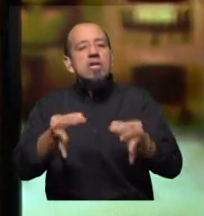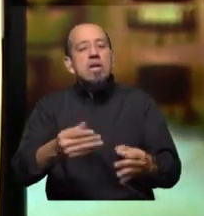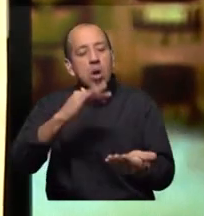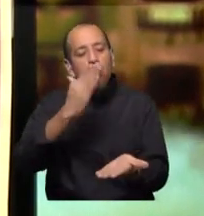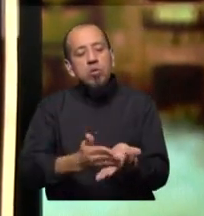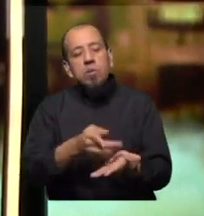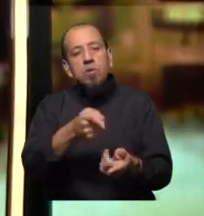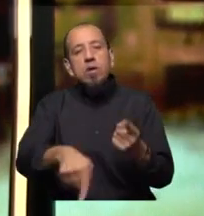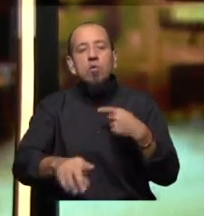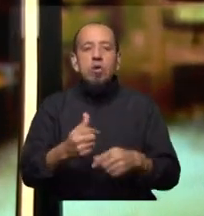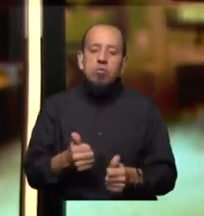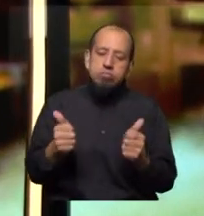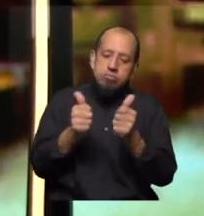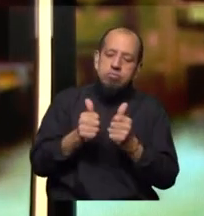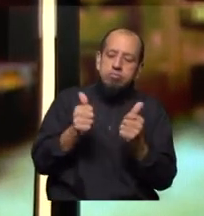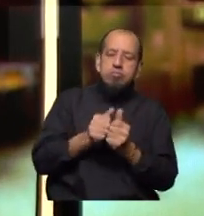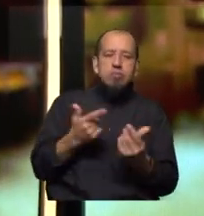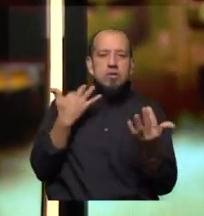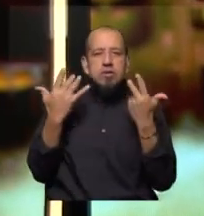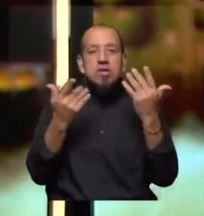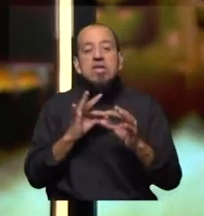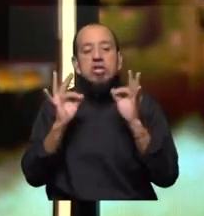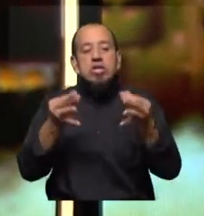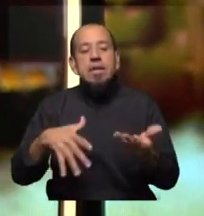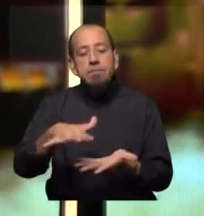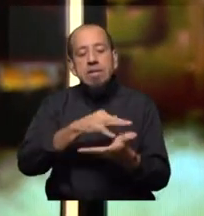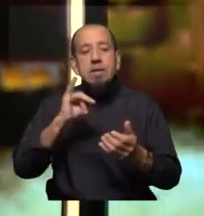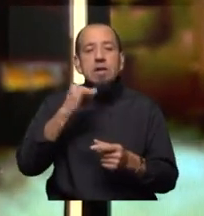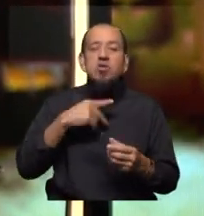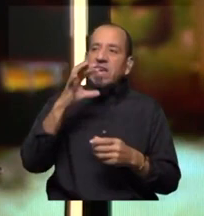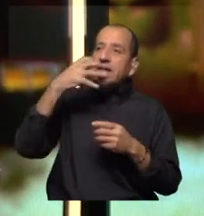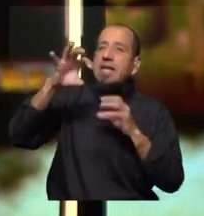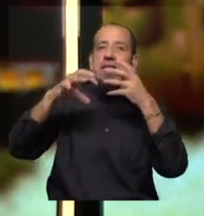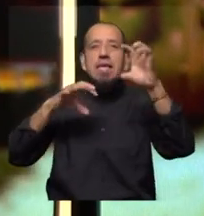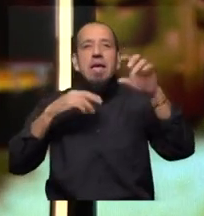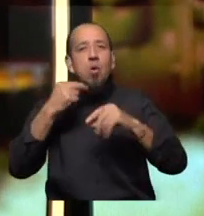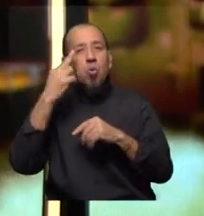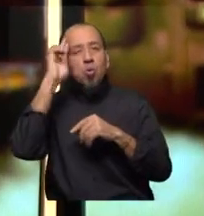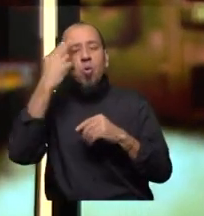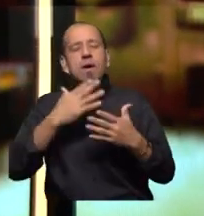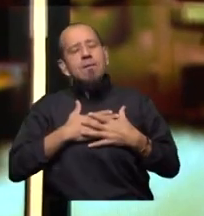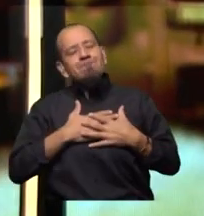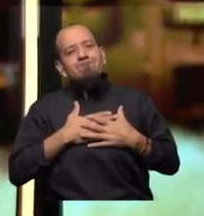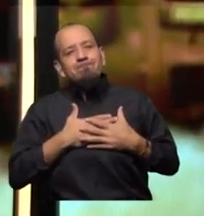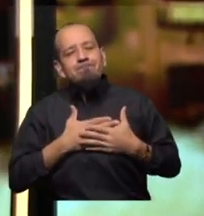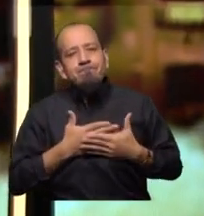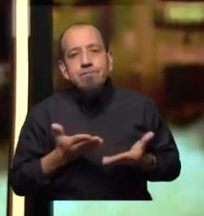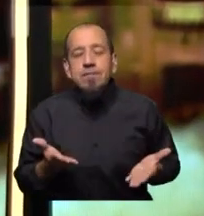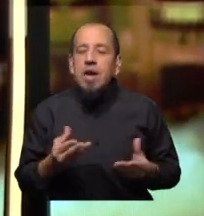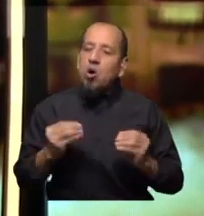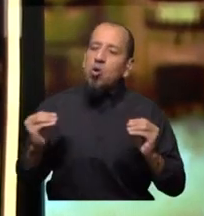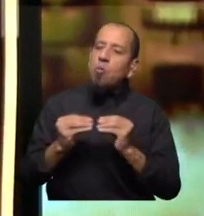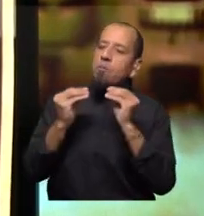agrupados cuando canten consignas lleguen a Plaza de Mayo y griten por Uruguay Mi tierra querida compañeros